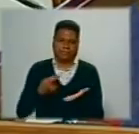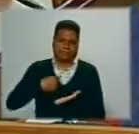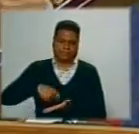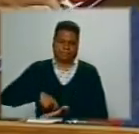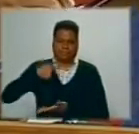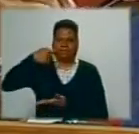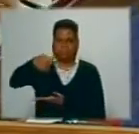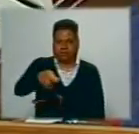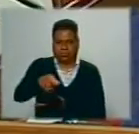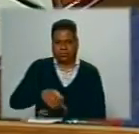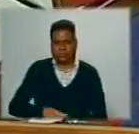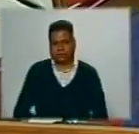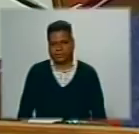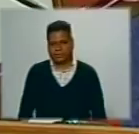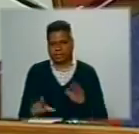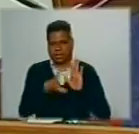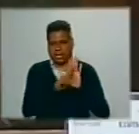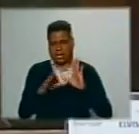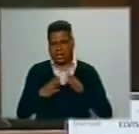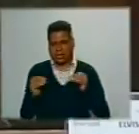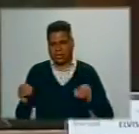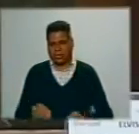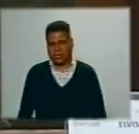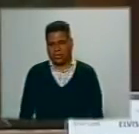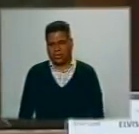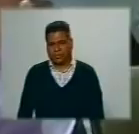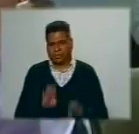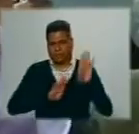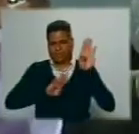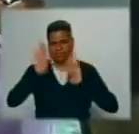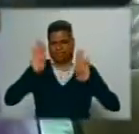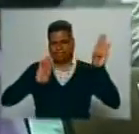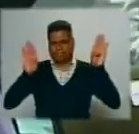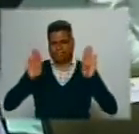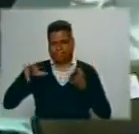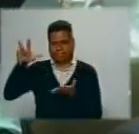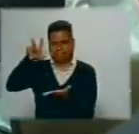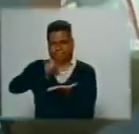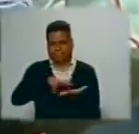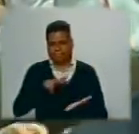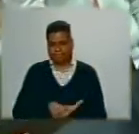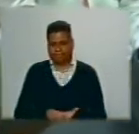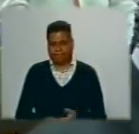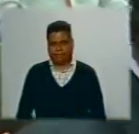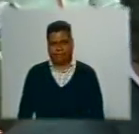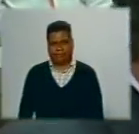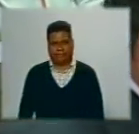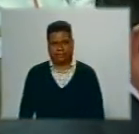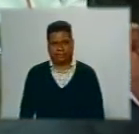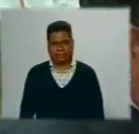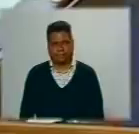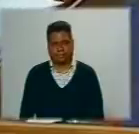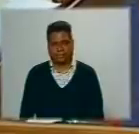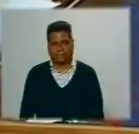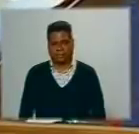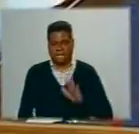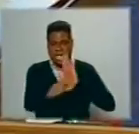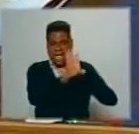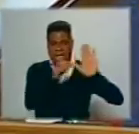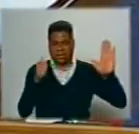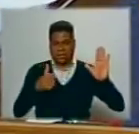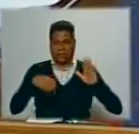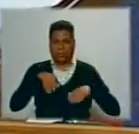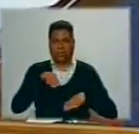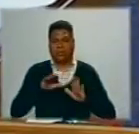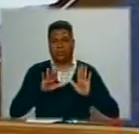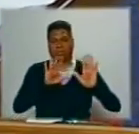términos establecidos en esta ley. Es todo. En consideración, aprobado. Siguiente. Artículo 19,